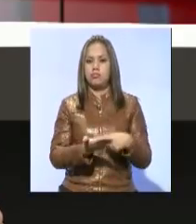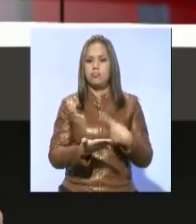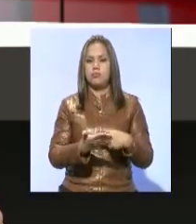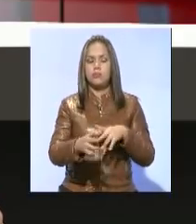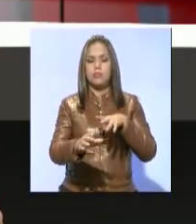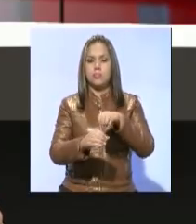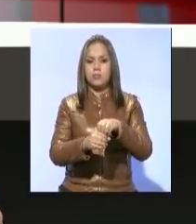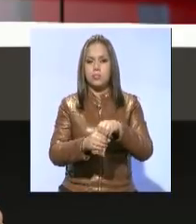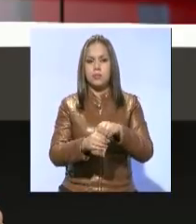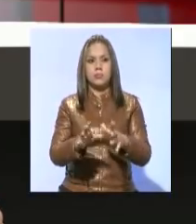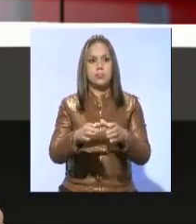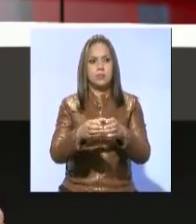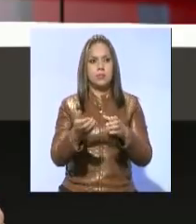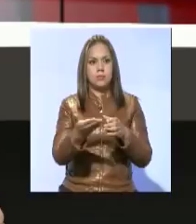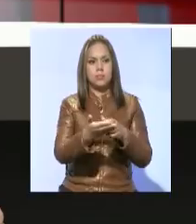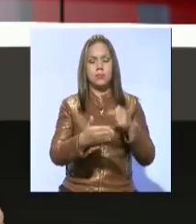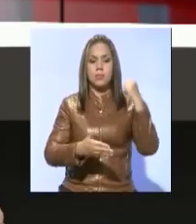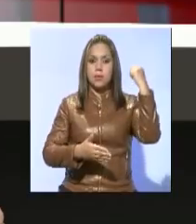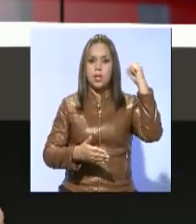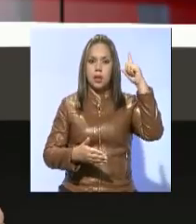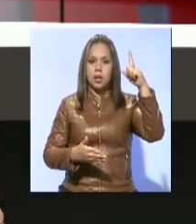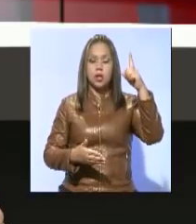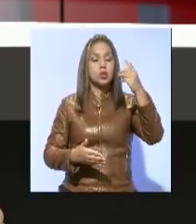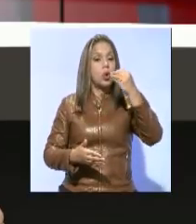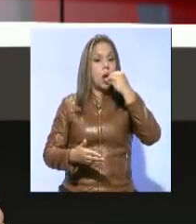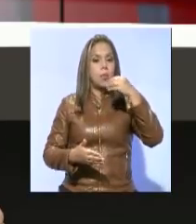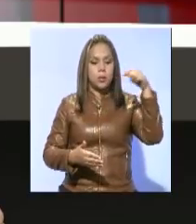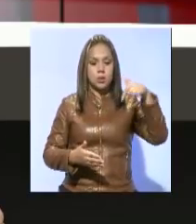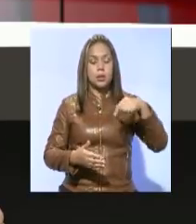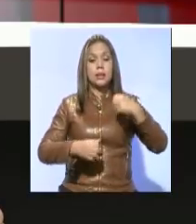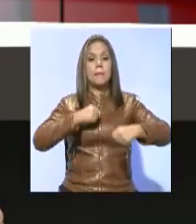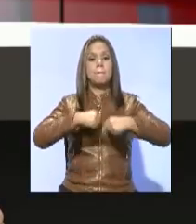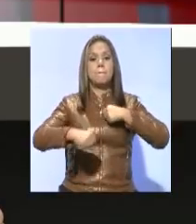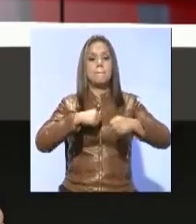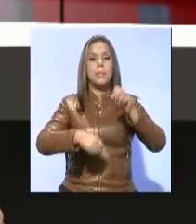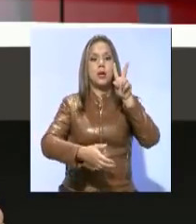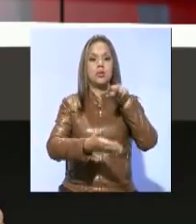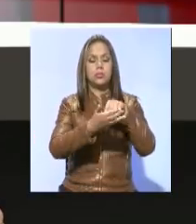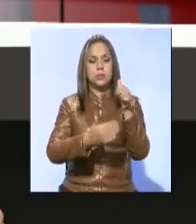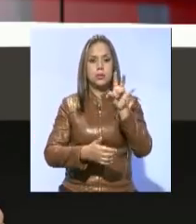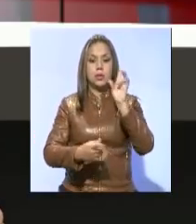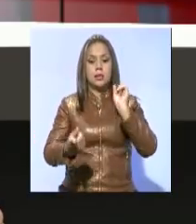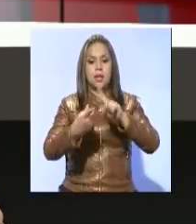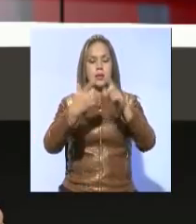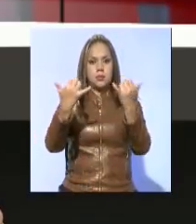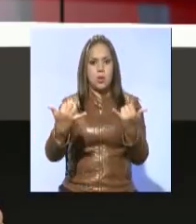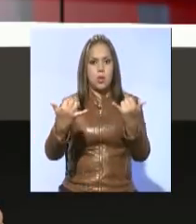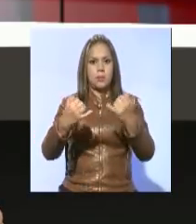la Comisión de Soberanía Alimentaria desde mayo del 2017 hasta la presente fecha.